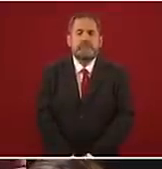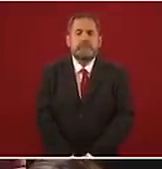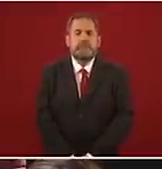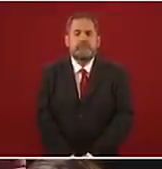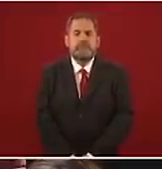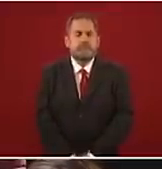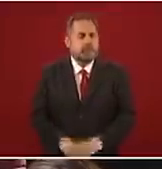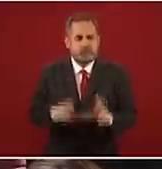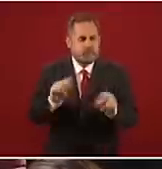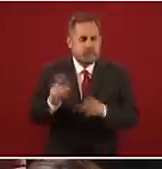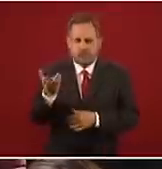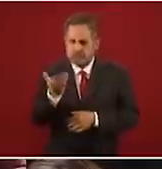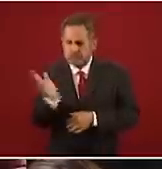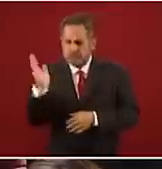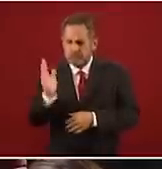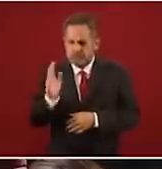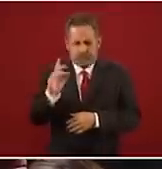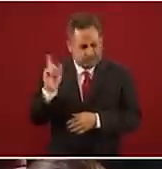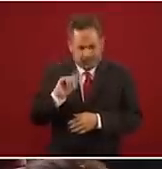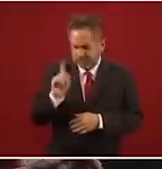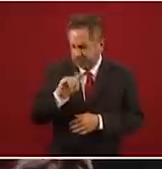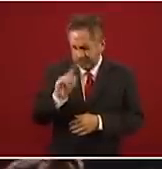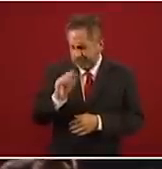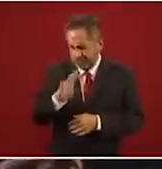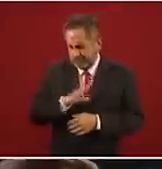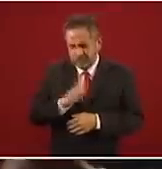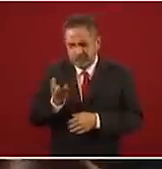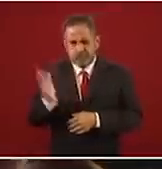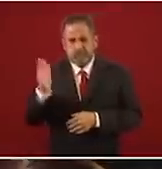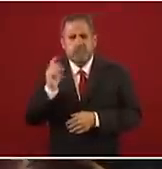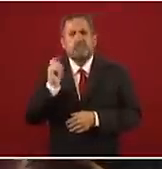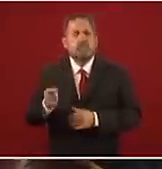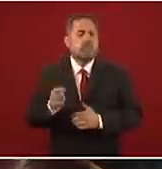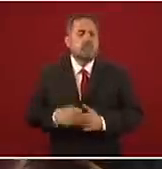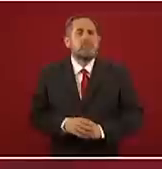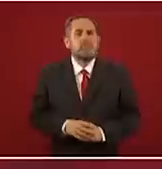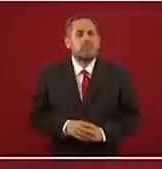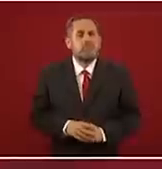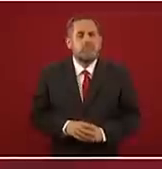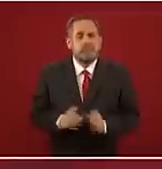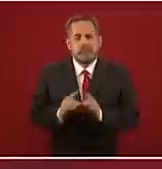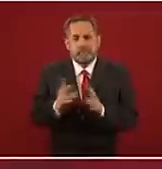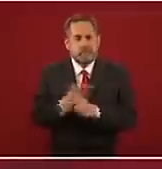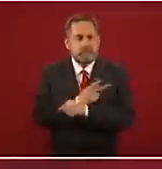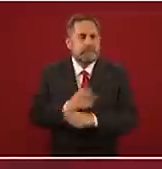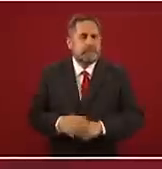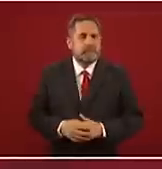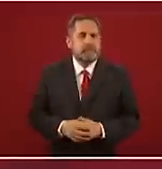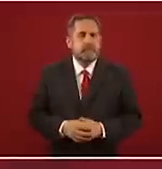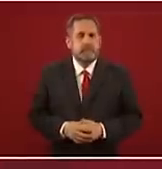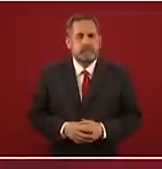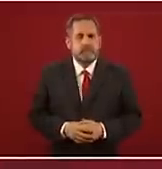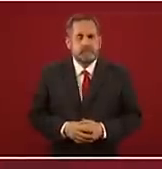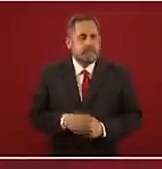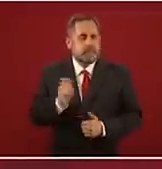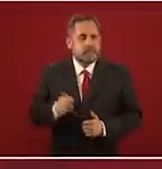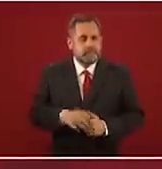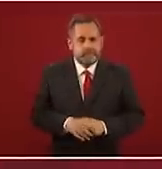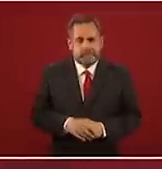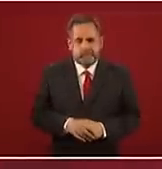pues no han sido despedidos los trabajadores. Lo que sucedía es de